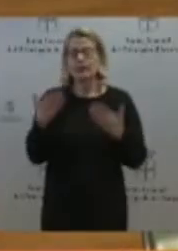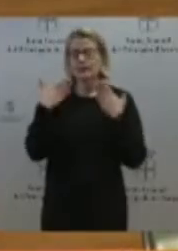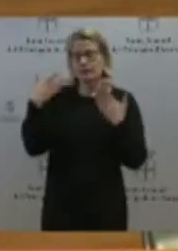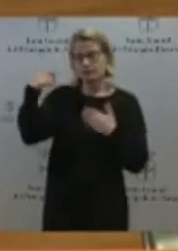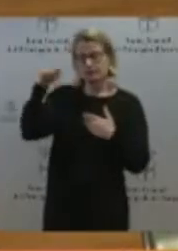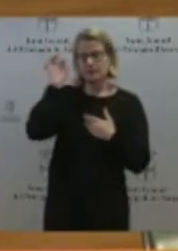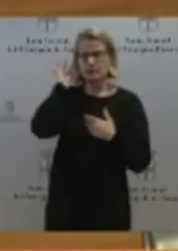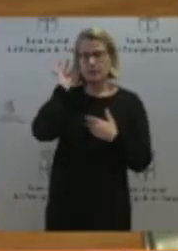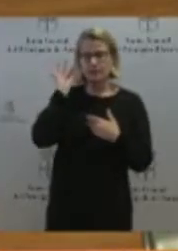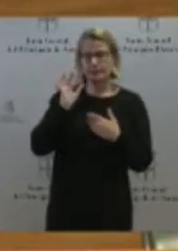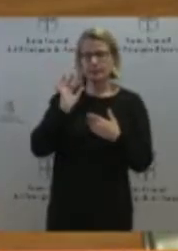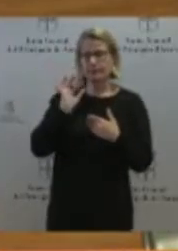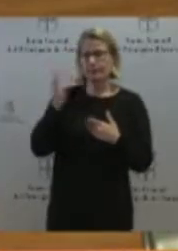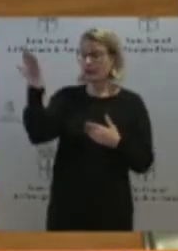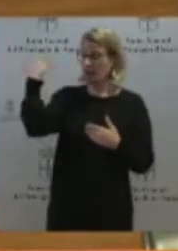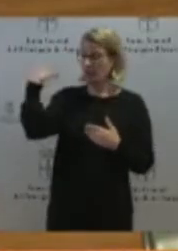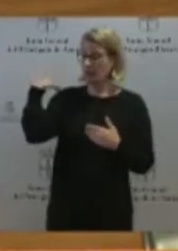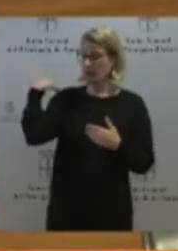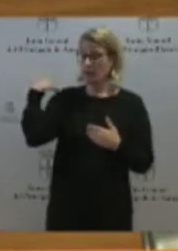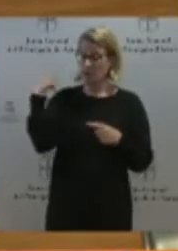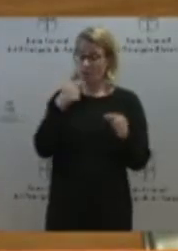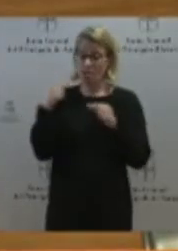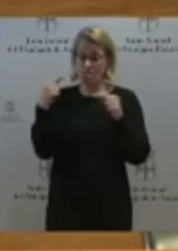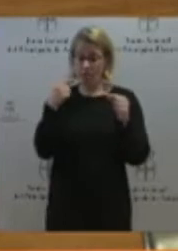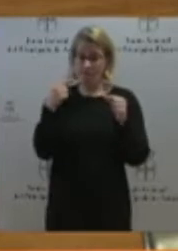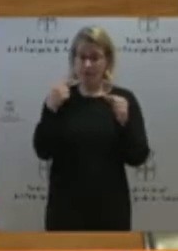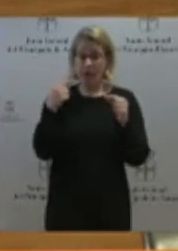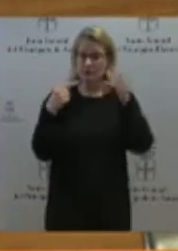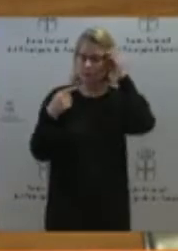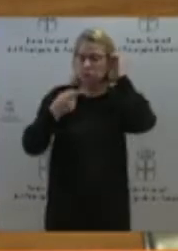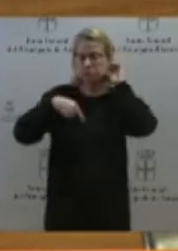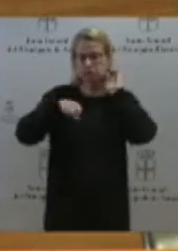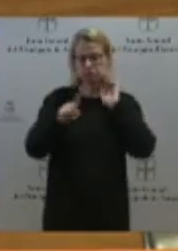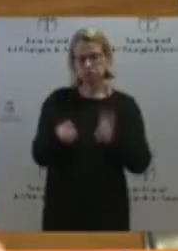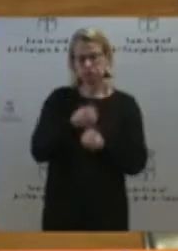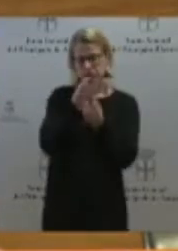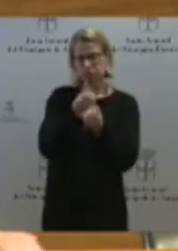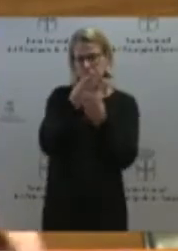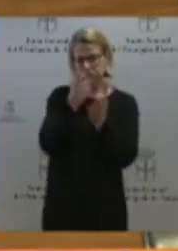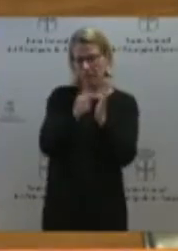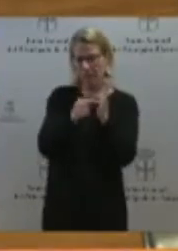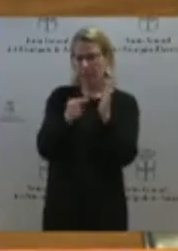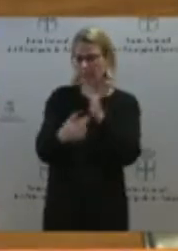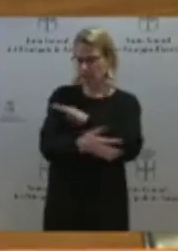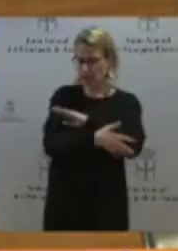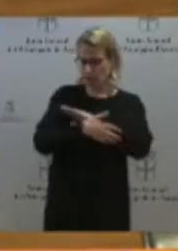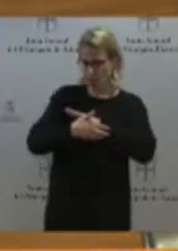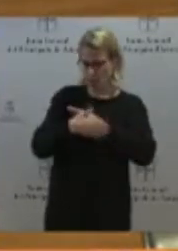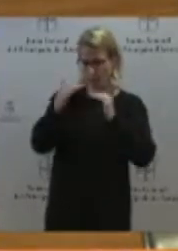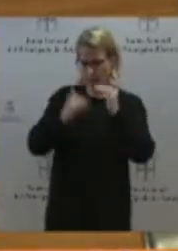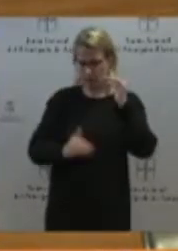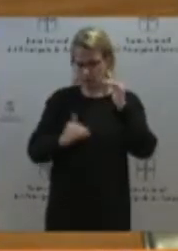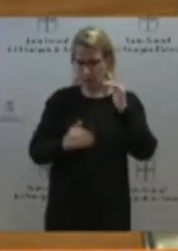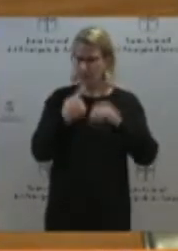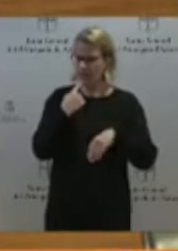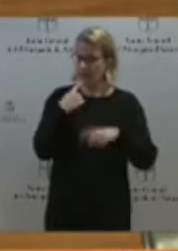de orientación tuvimos ocasión de exponer los datos sobre provitud y desigualdad que certifiquen que Asturias atraviesa una situación como